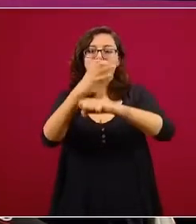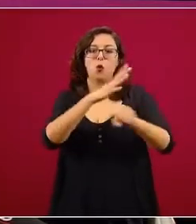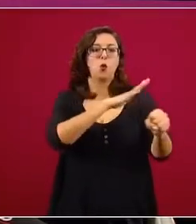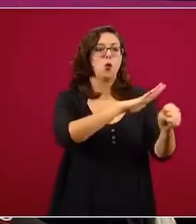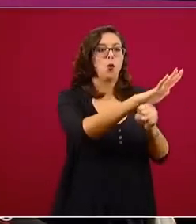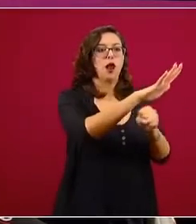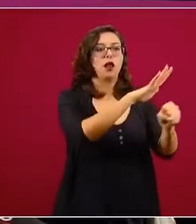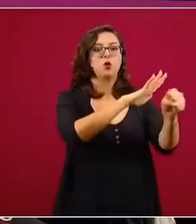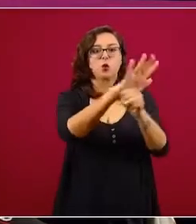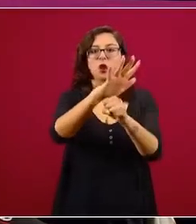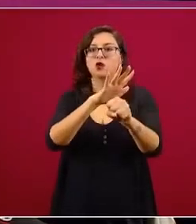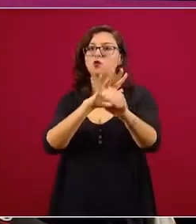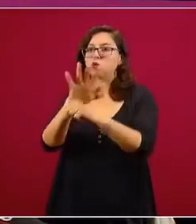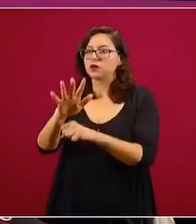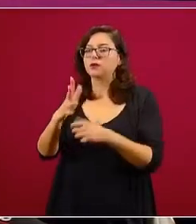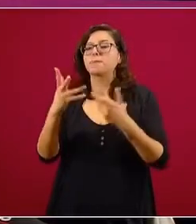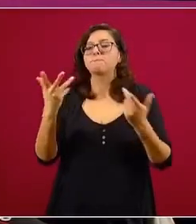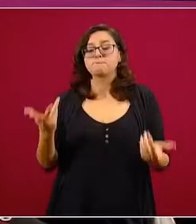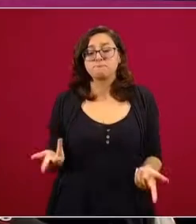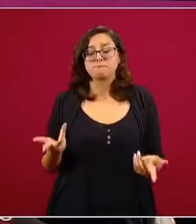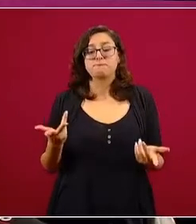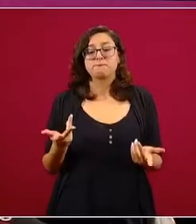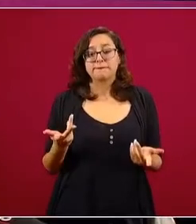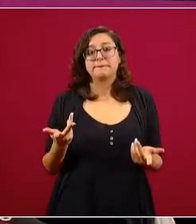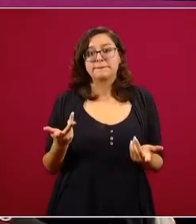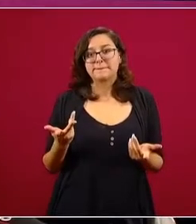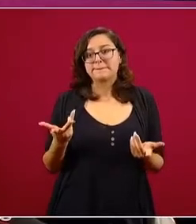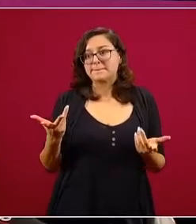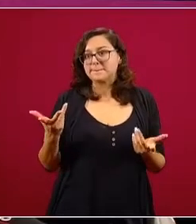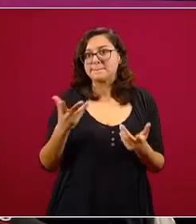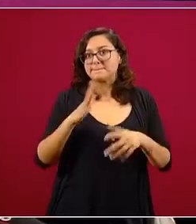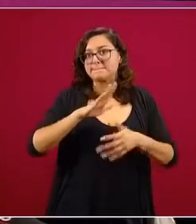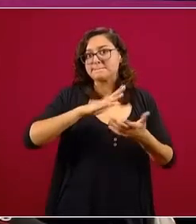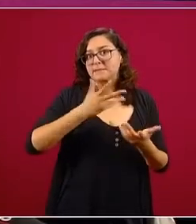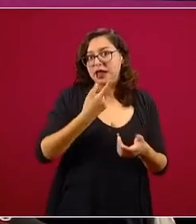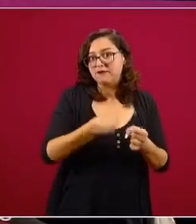momento están contribuyendo a formar la meseta que a nivel